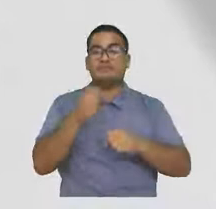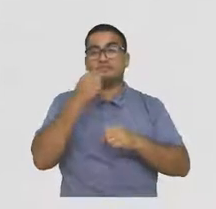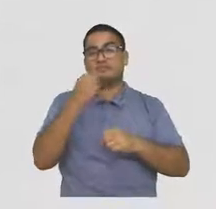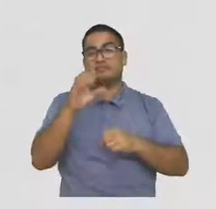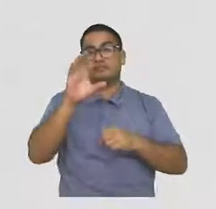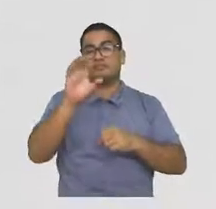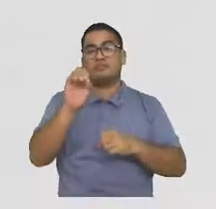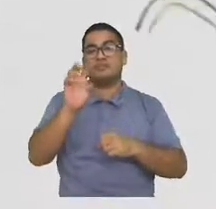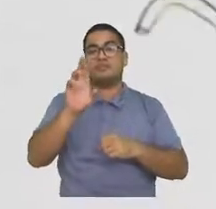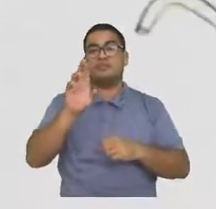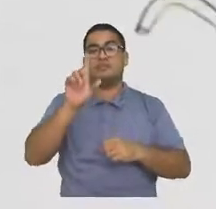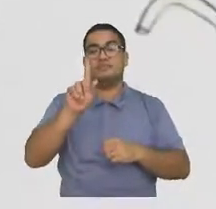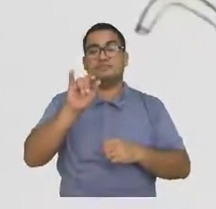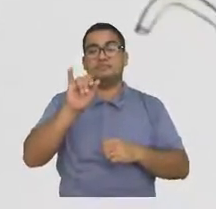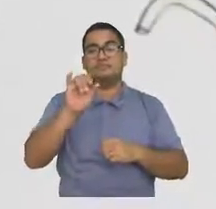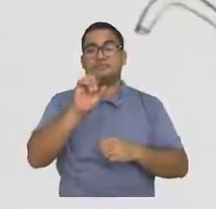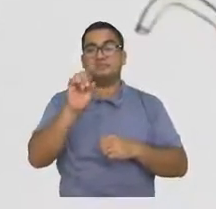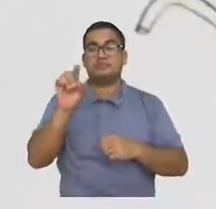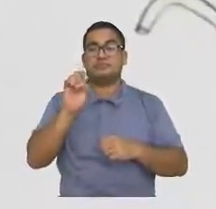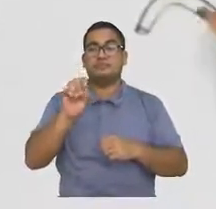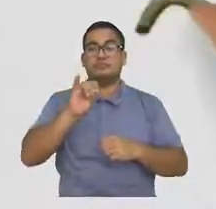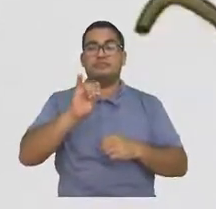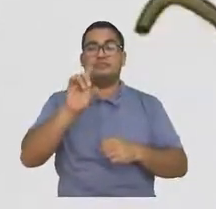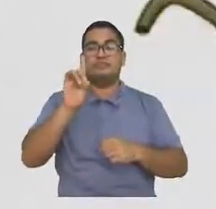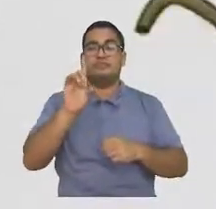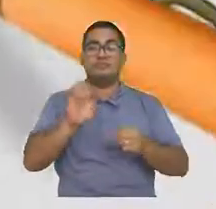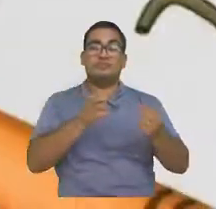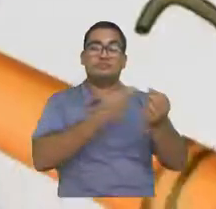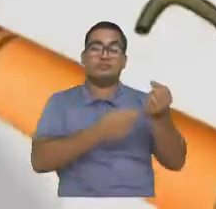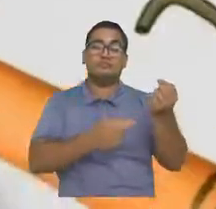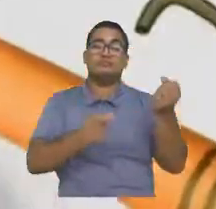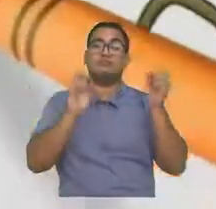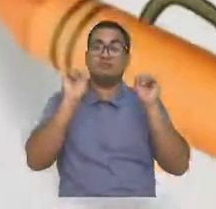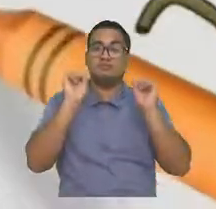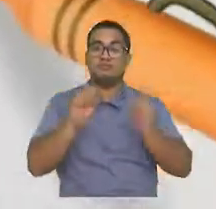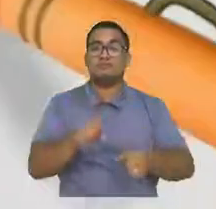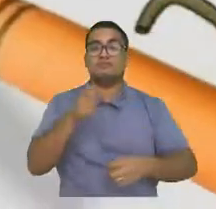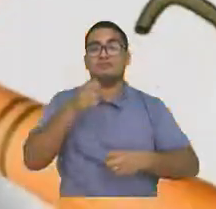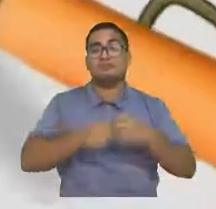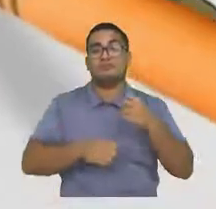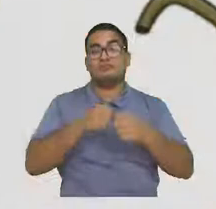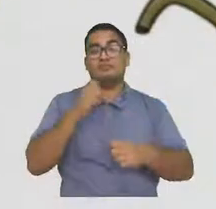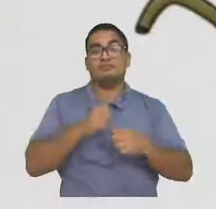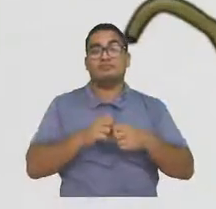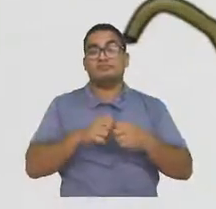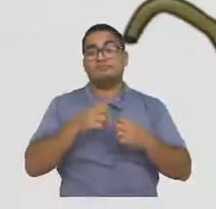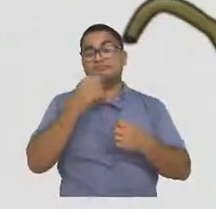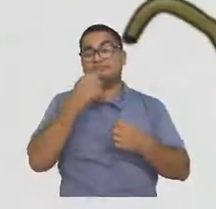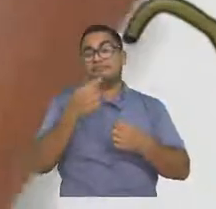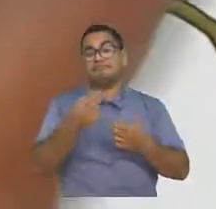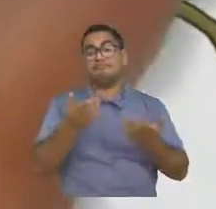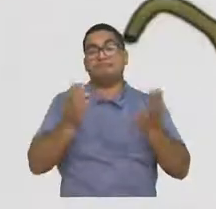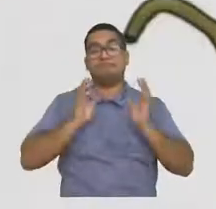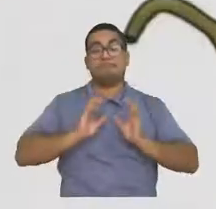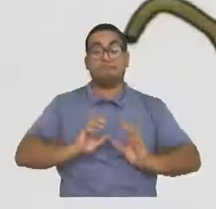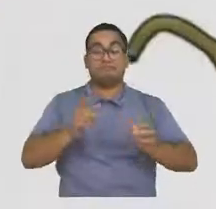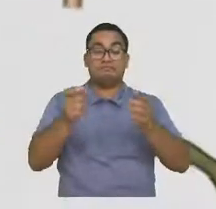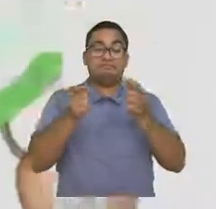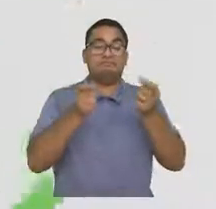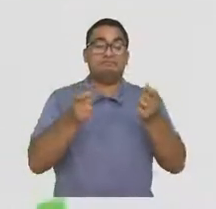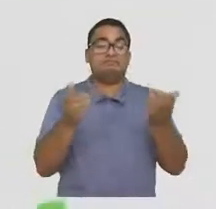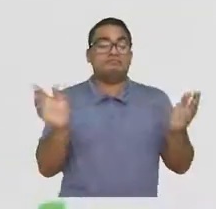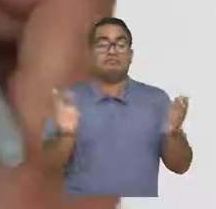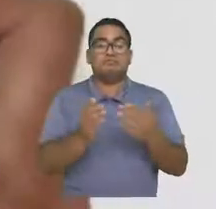que está en la sangre, en el torrente sanguíneo, perjudica, no puede ser procesado ni manejado por el cuerpo. Y también